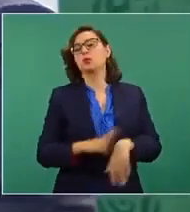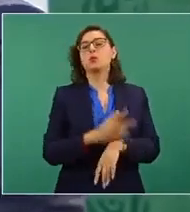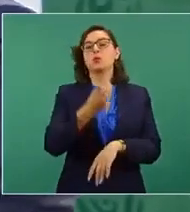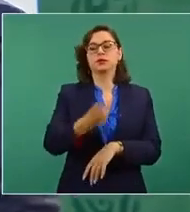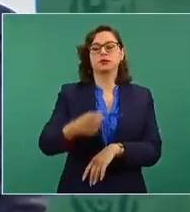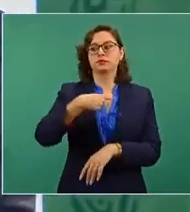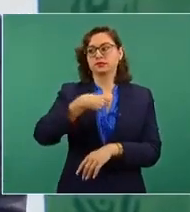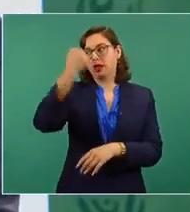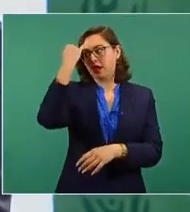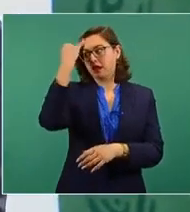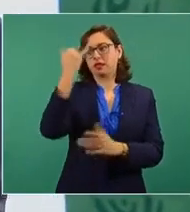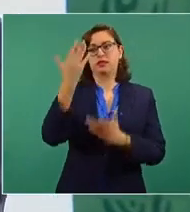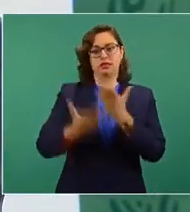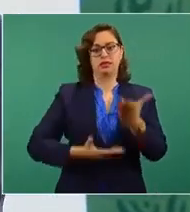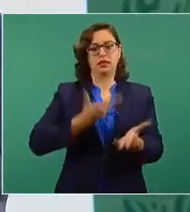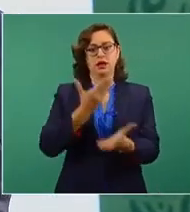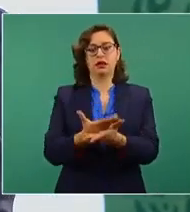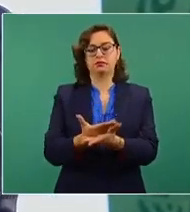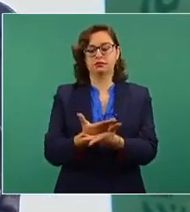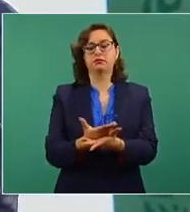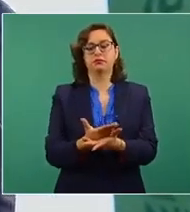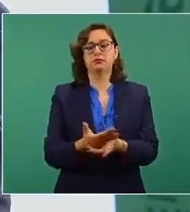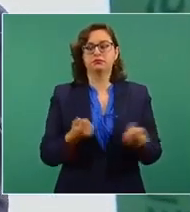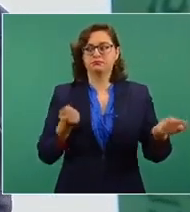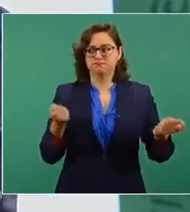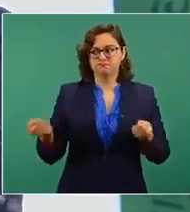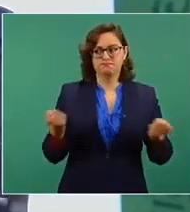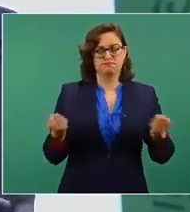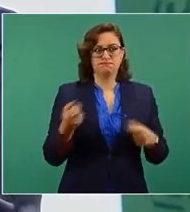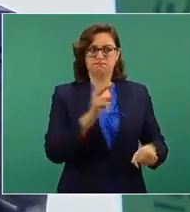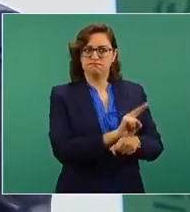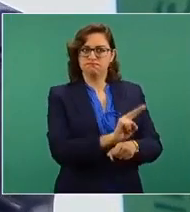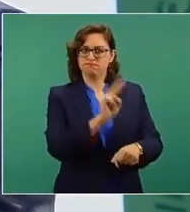hidrocarburos para tener más control,